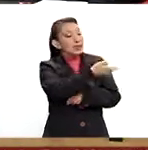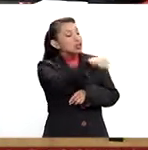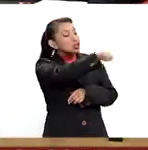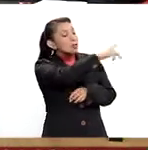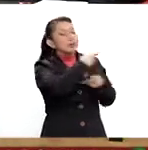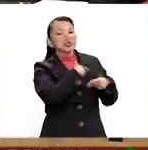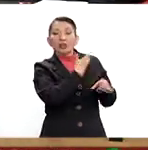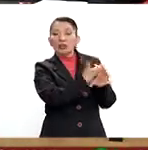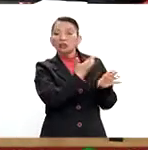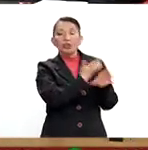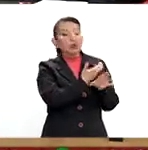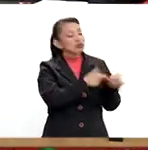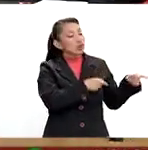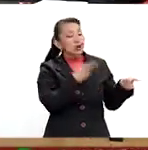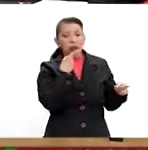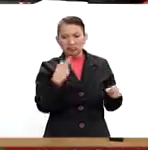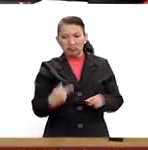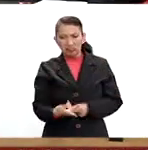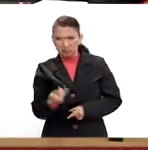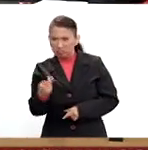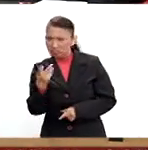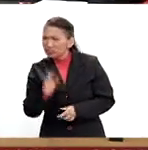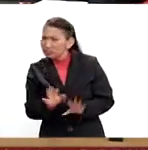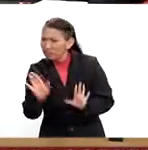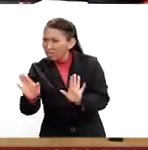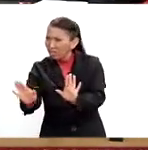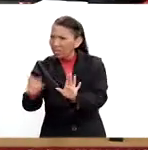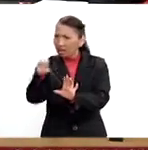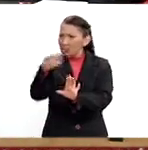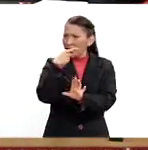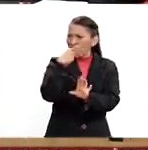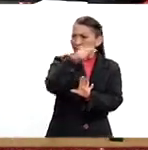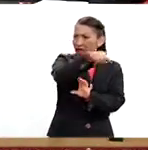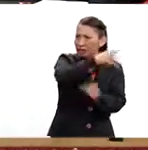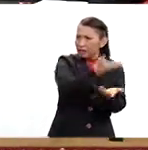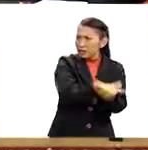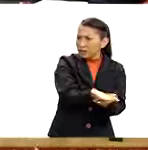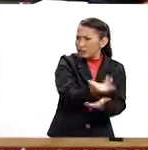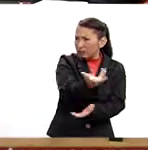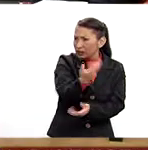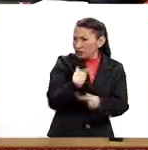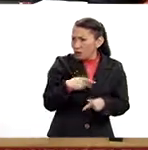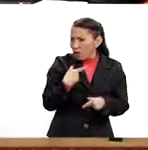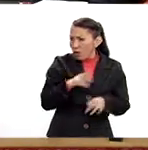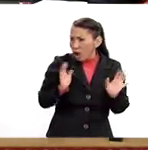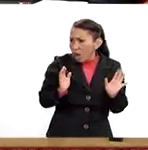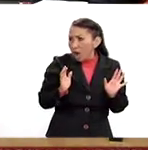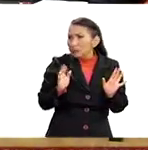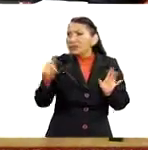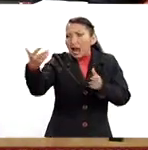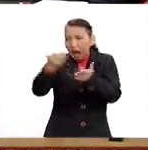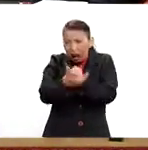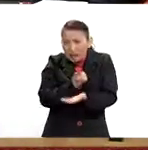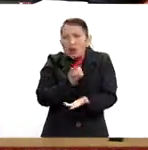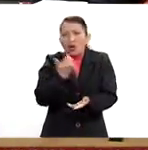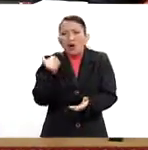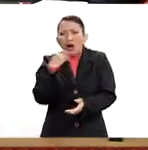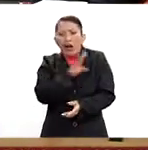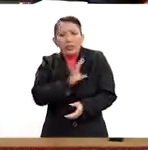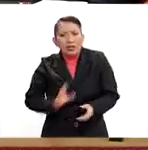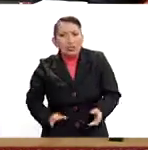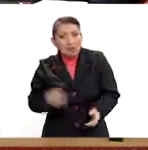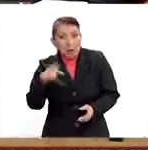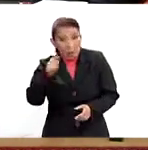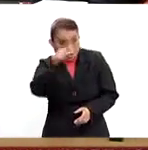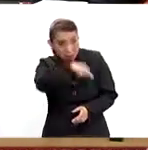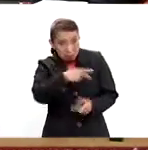público estadounidense y lo cuestionaron severamente. No, eso no fue lo que pidió la gente. Claro. No, el hecho de que haya ganado tu candidato no quiere decir